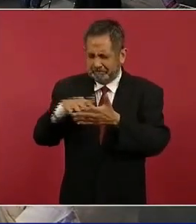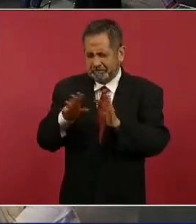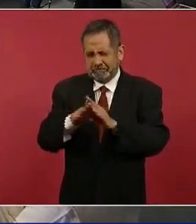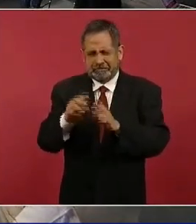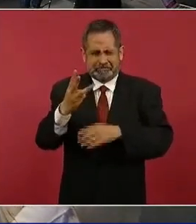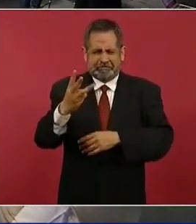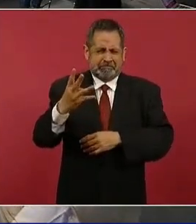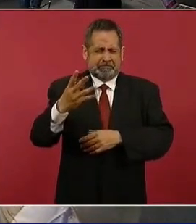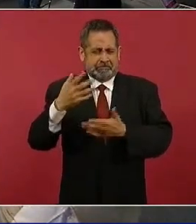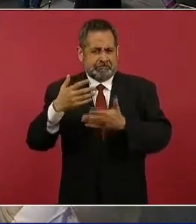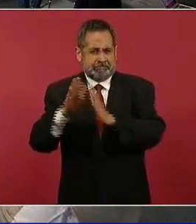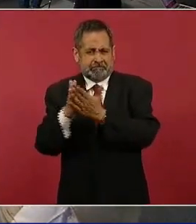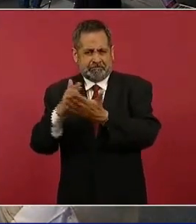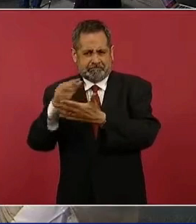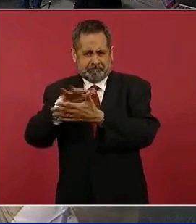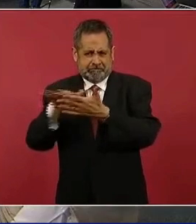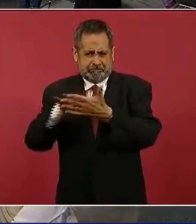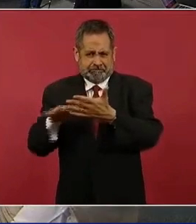de él.